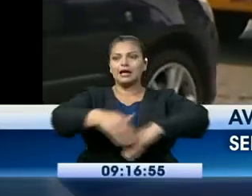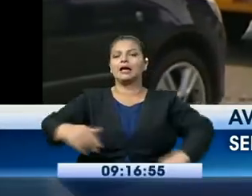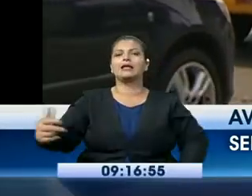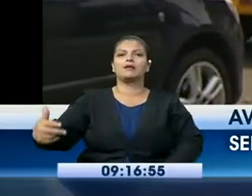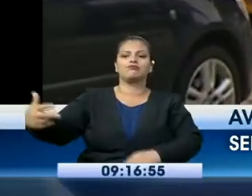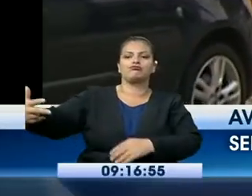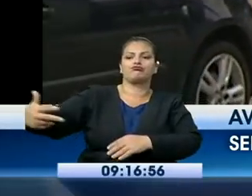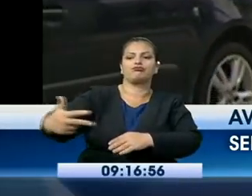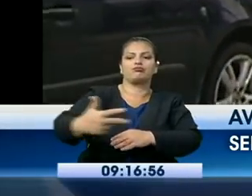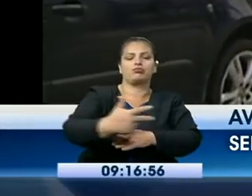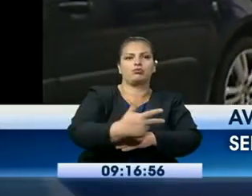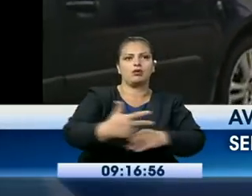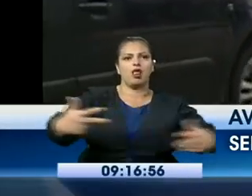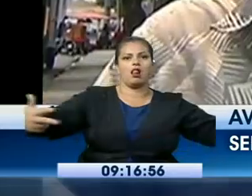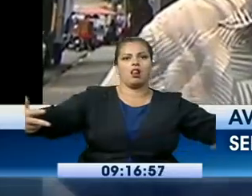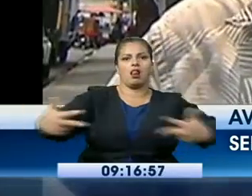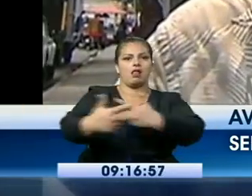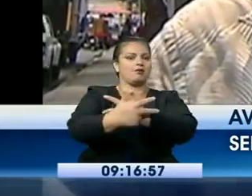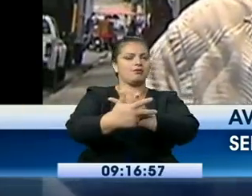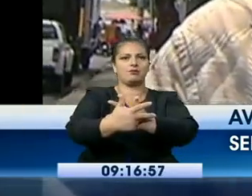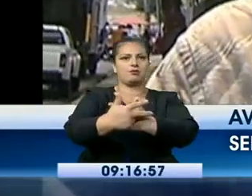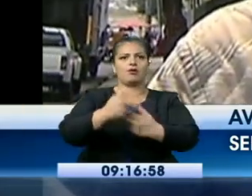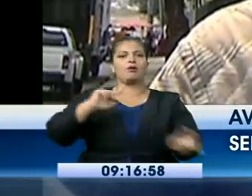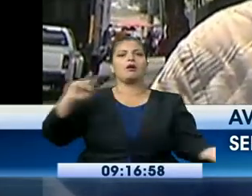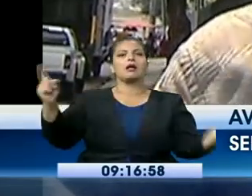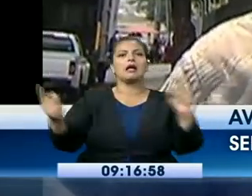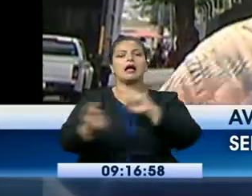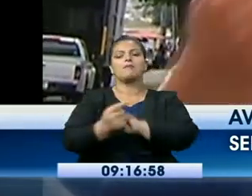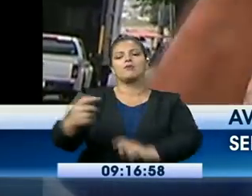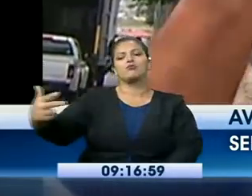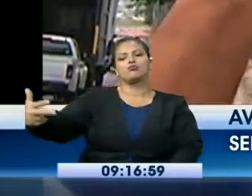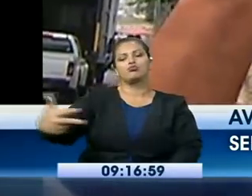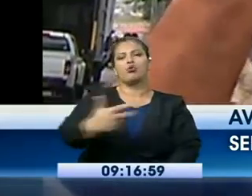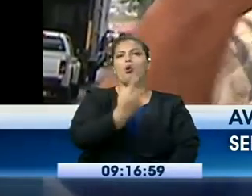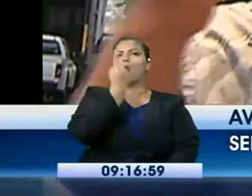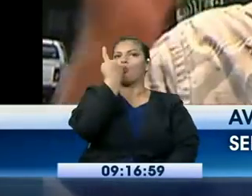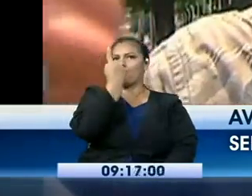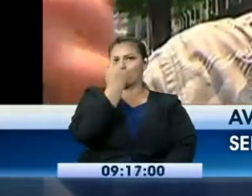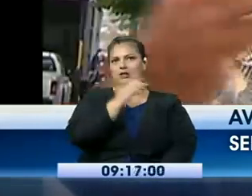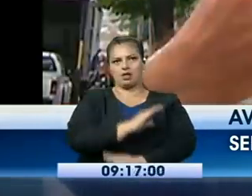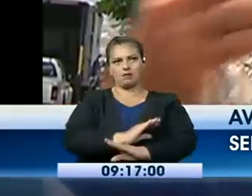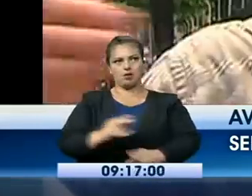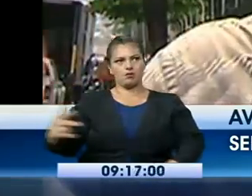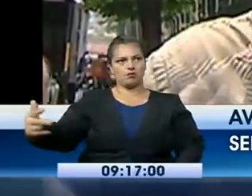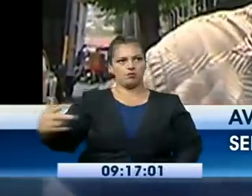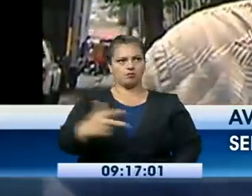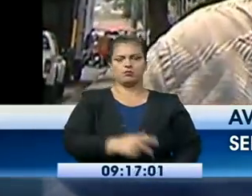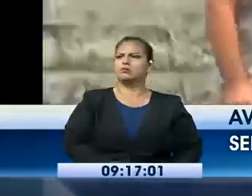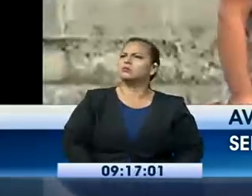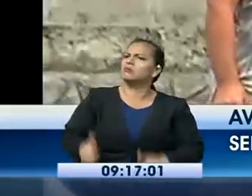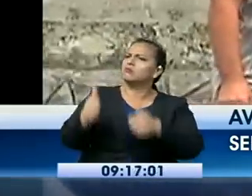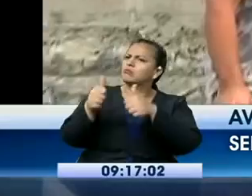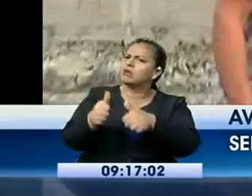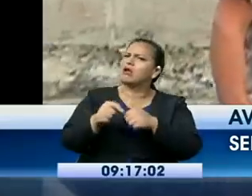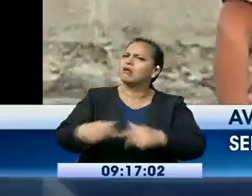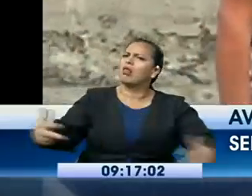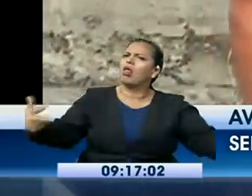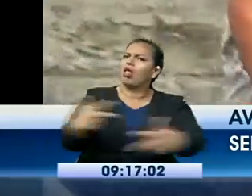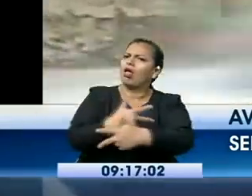aplauden la medida está bien porque hay bastante tráfico porque las mayorías son dos vías